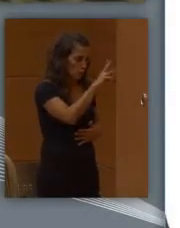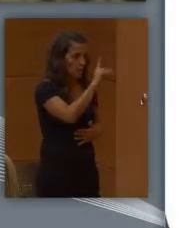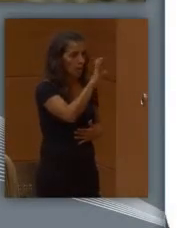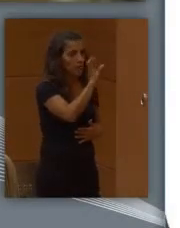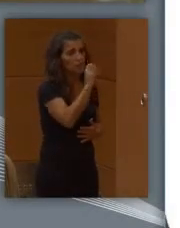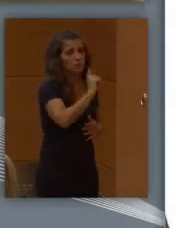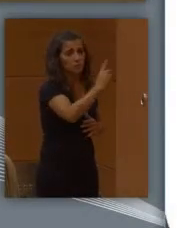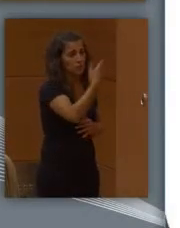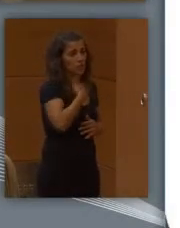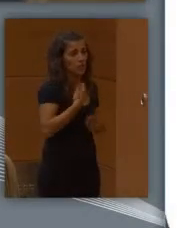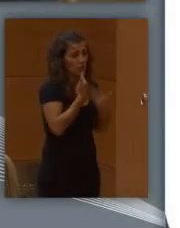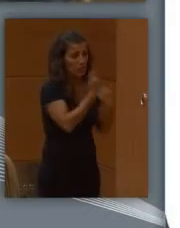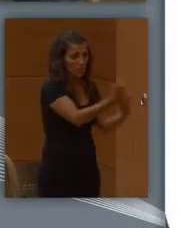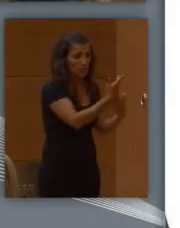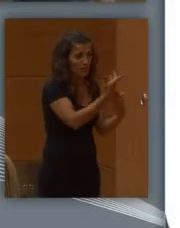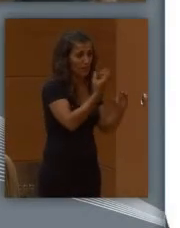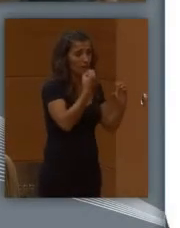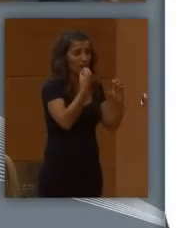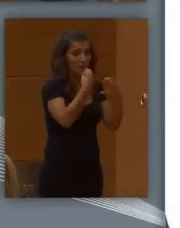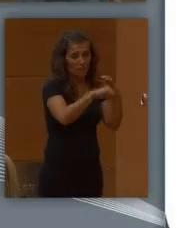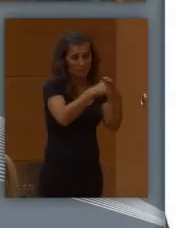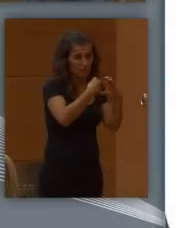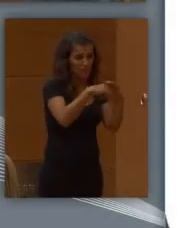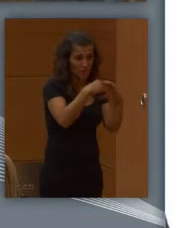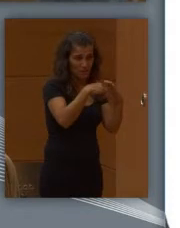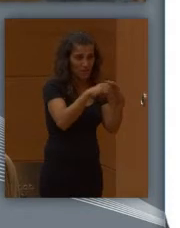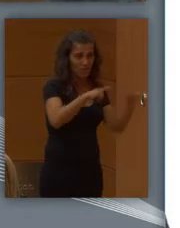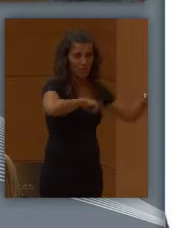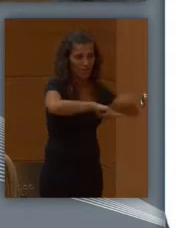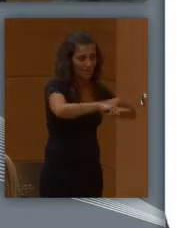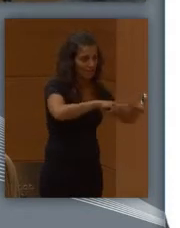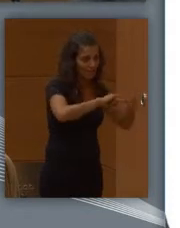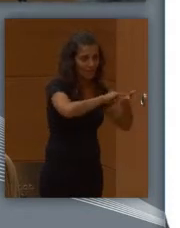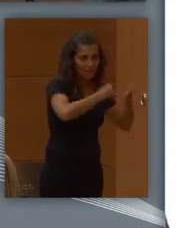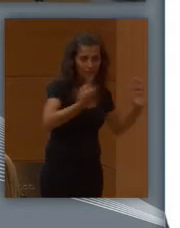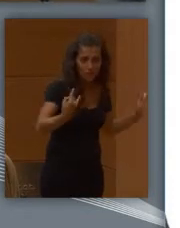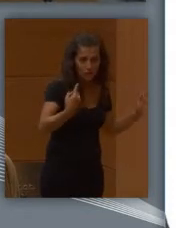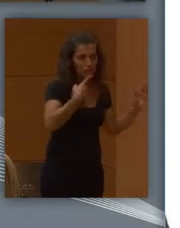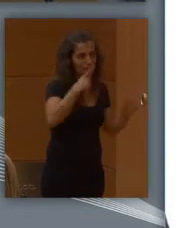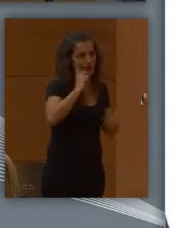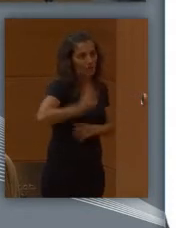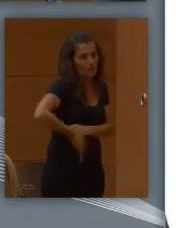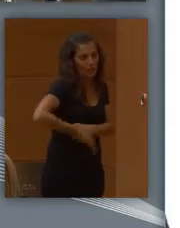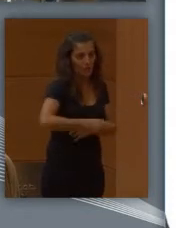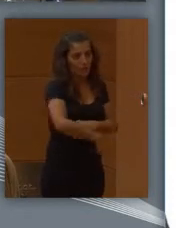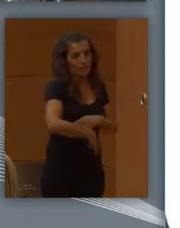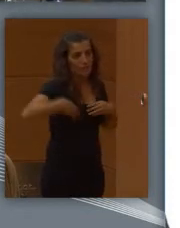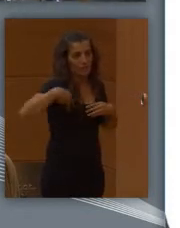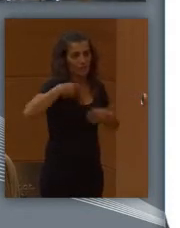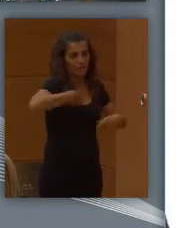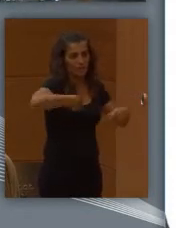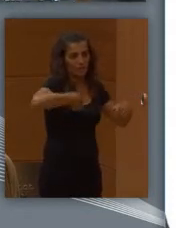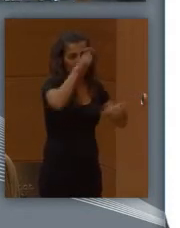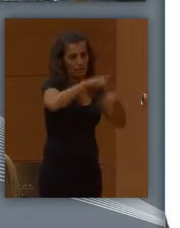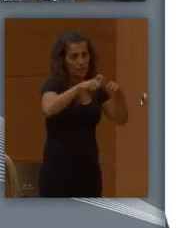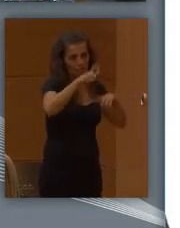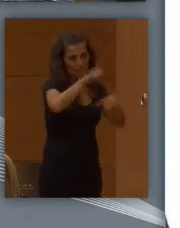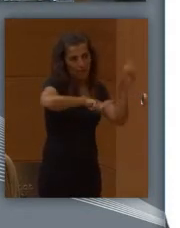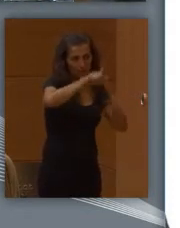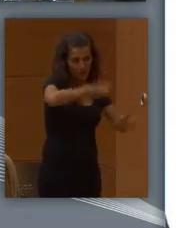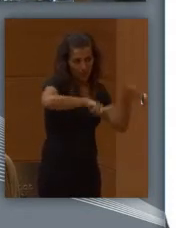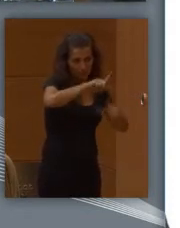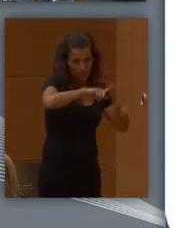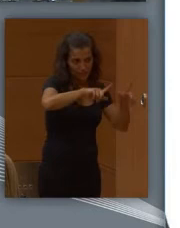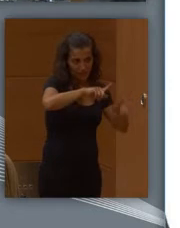agradecer al CENTAC, desde la Gerencia de Tecnología de la Dirección General de Viajeros de Renfe Operadora,